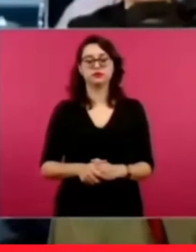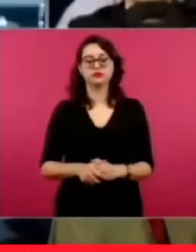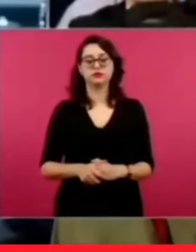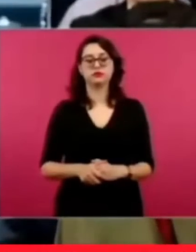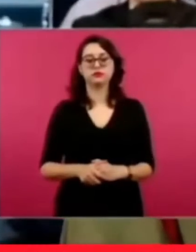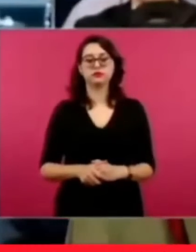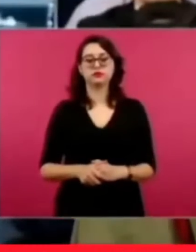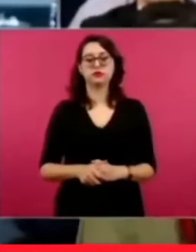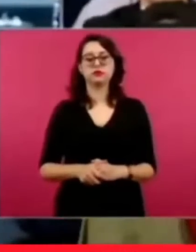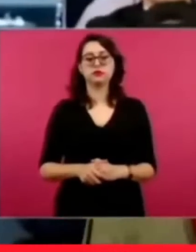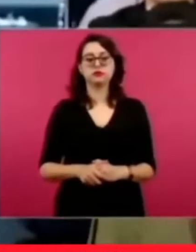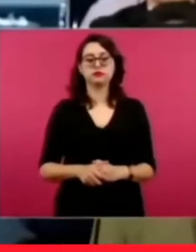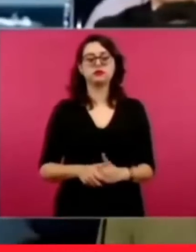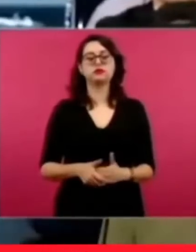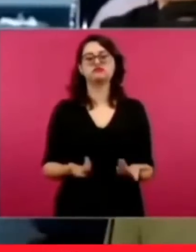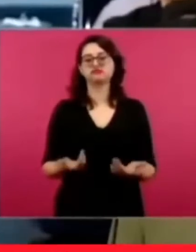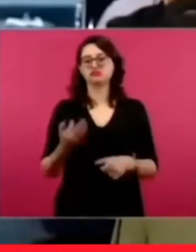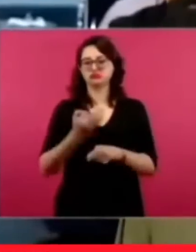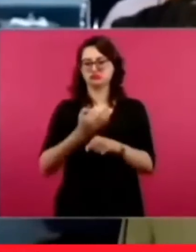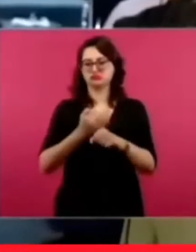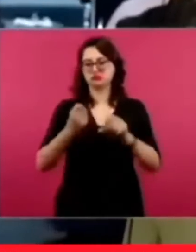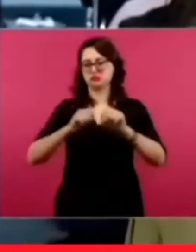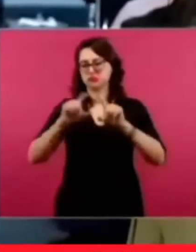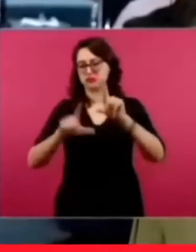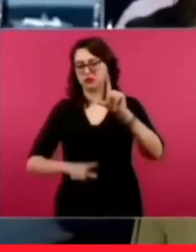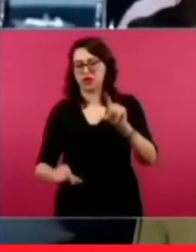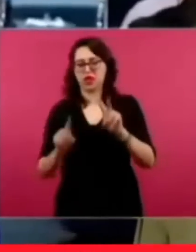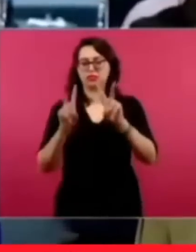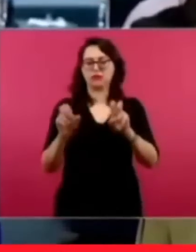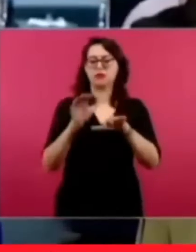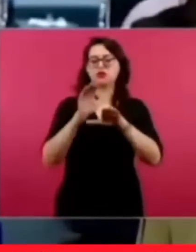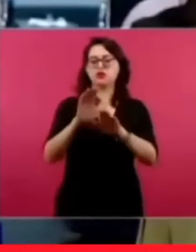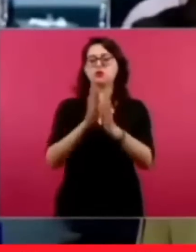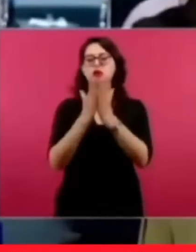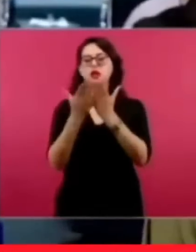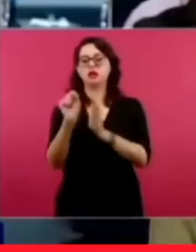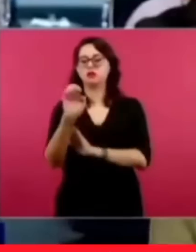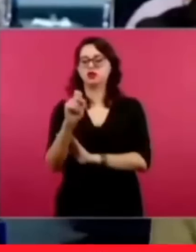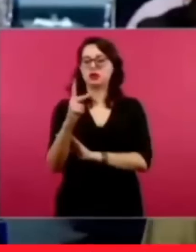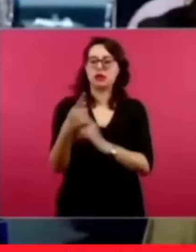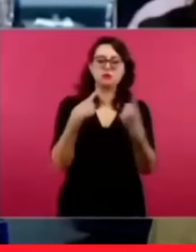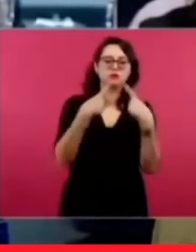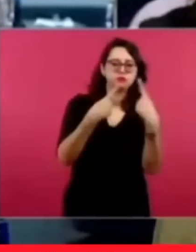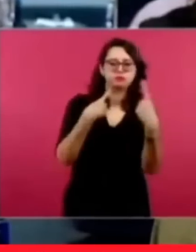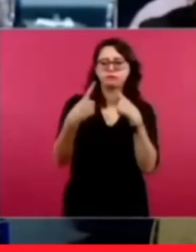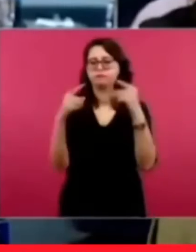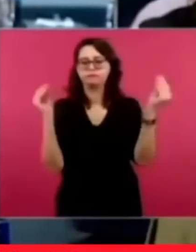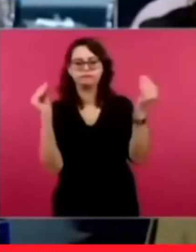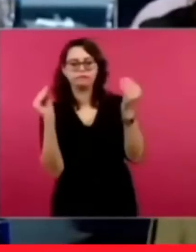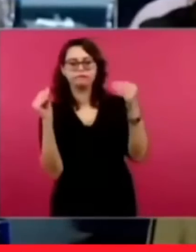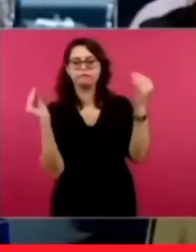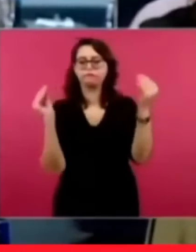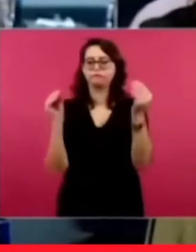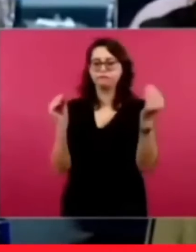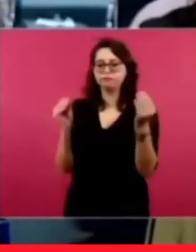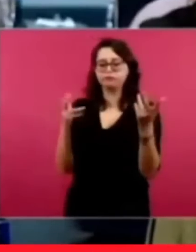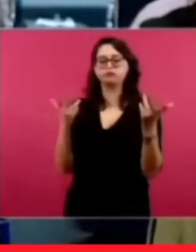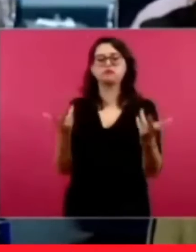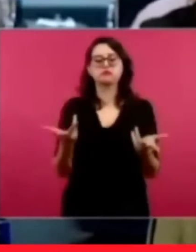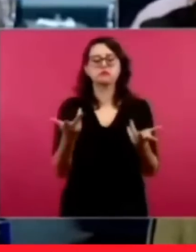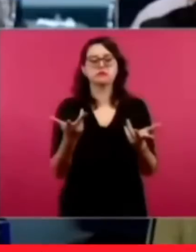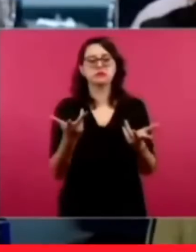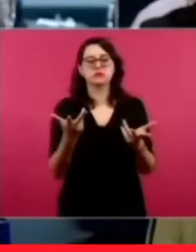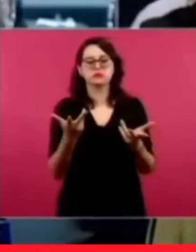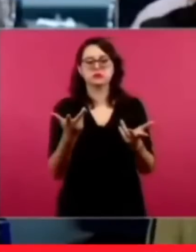ventilación de discusión de los libros de texto, las posiciones que creo que en ese punto han sido cada vez más